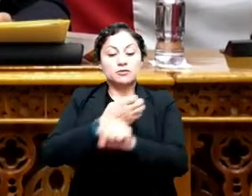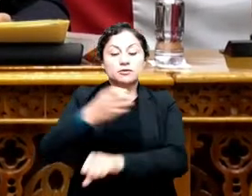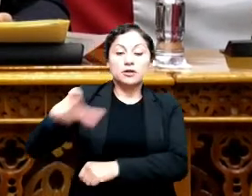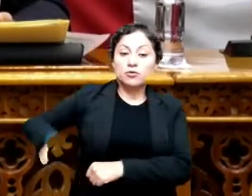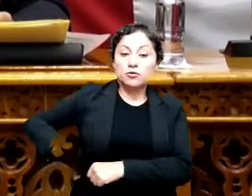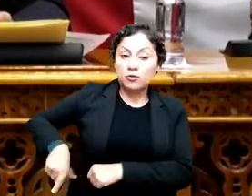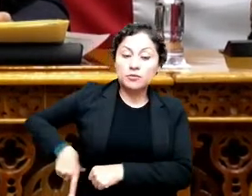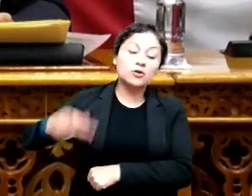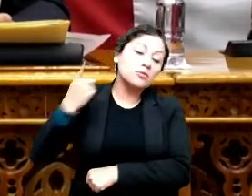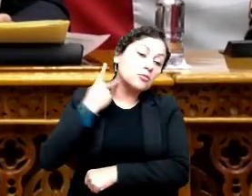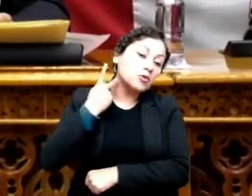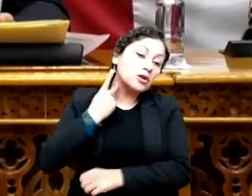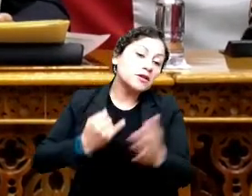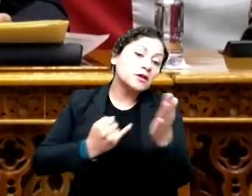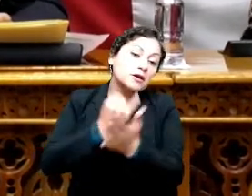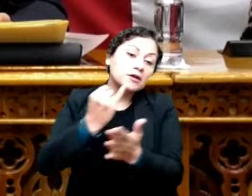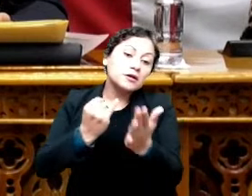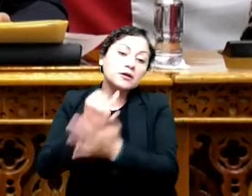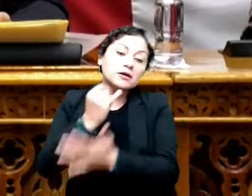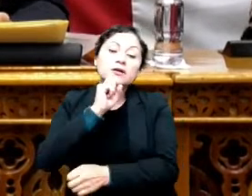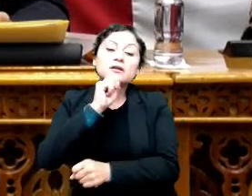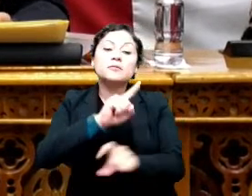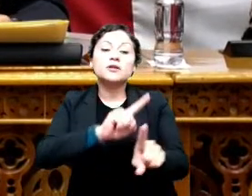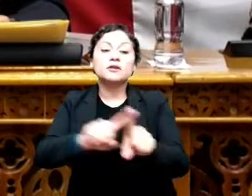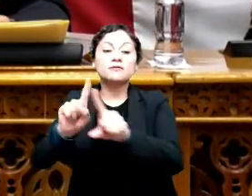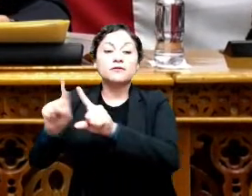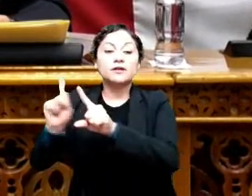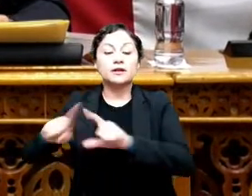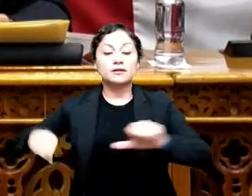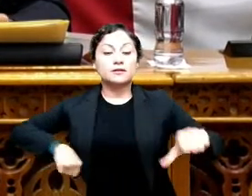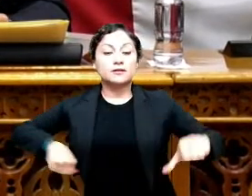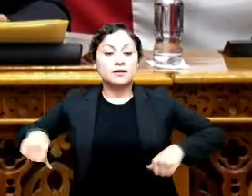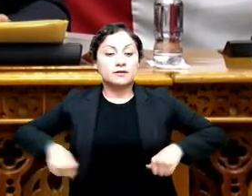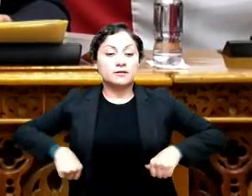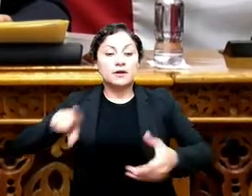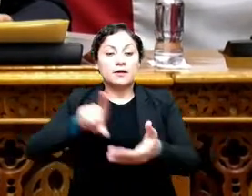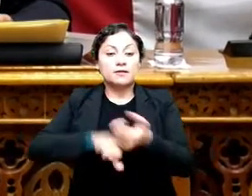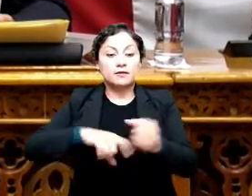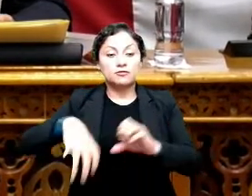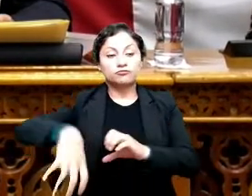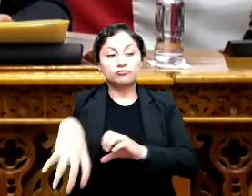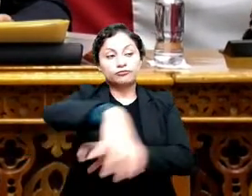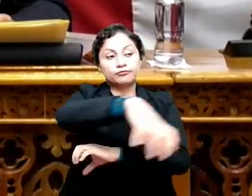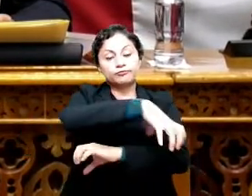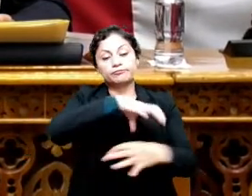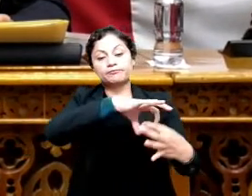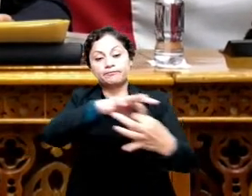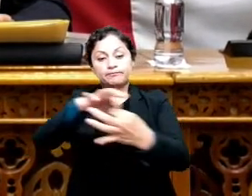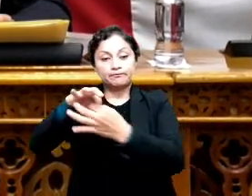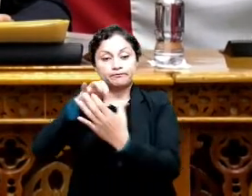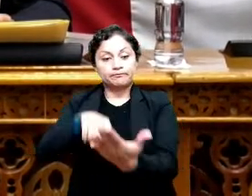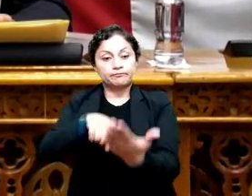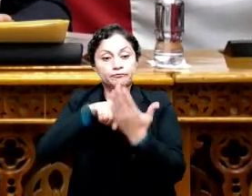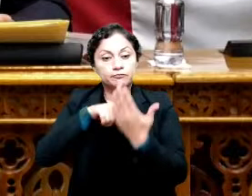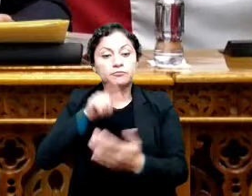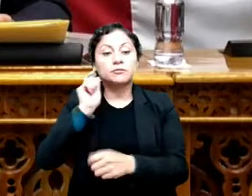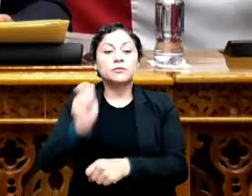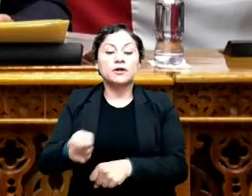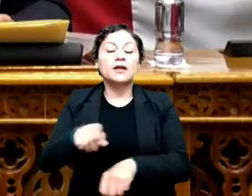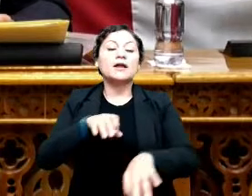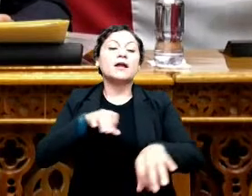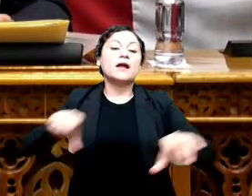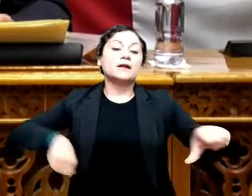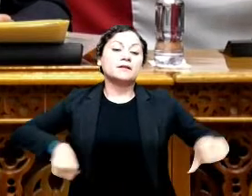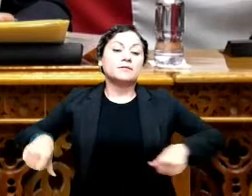la coordinación y supervisión de las acciones entre las dependencias gubernamentales, tareas de la Secretaría General de Gobierno a su